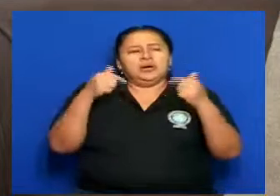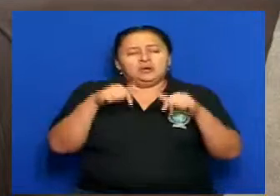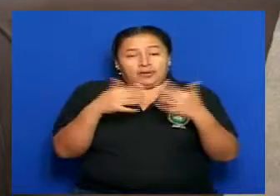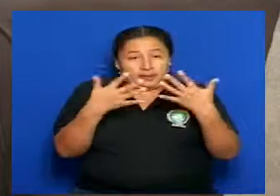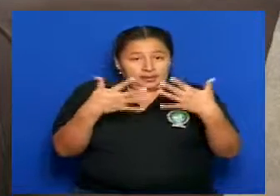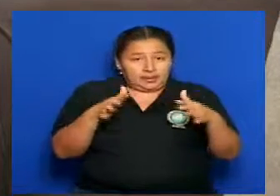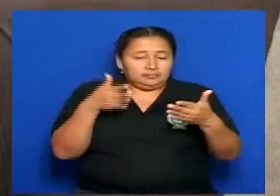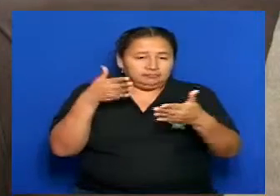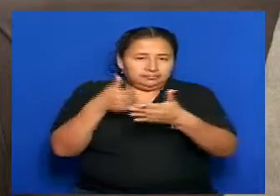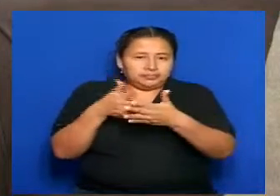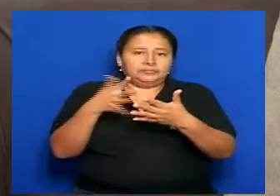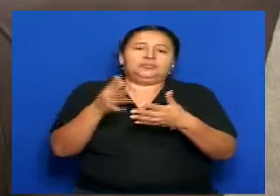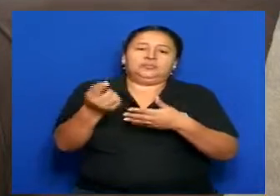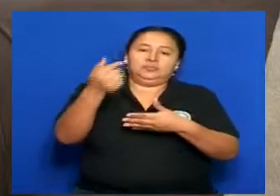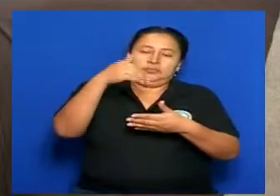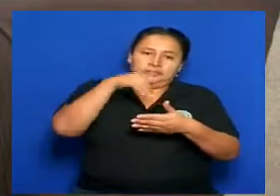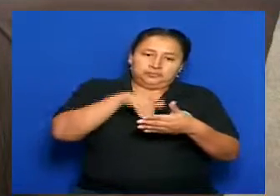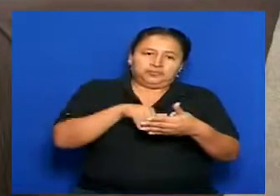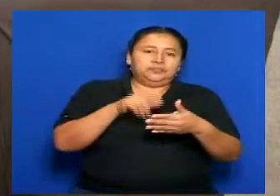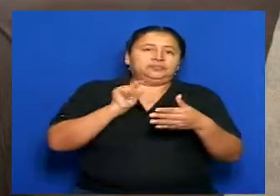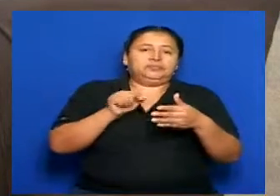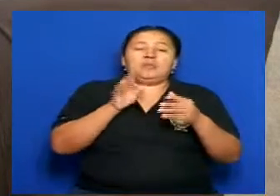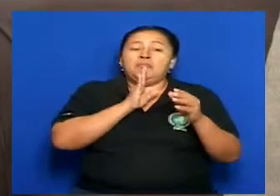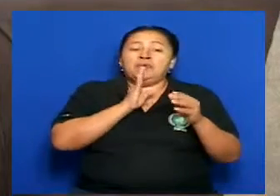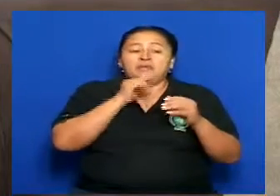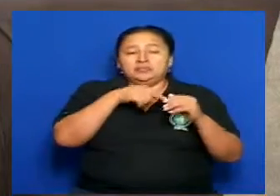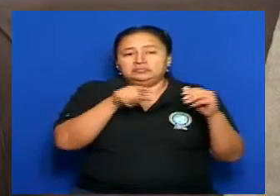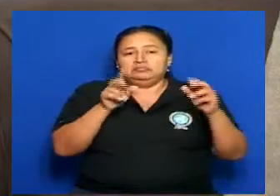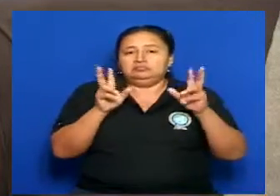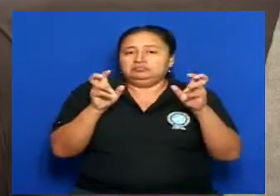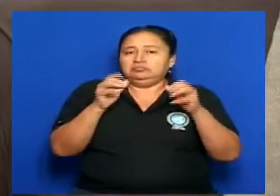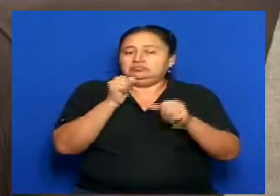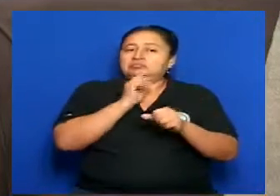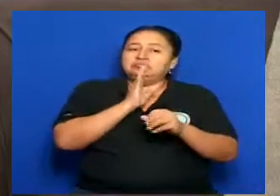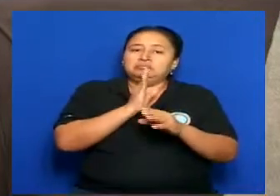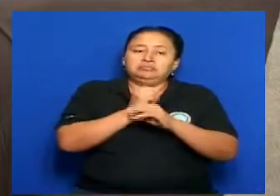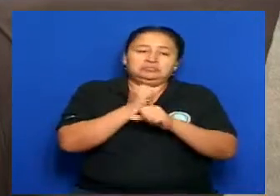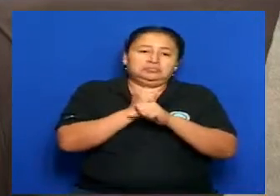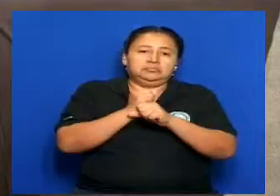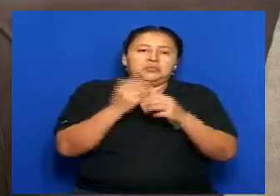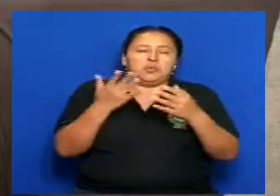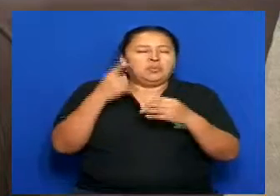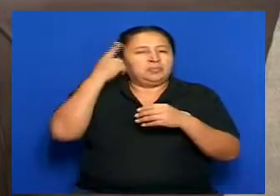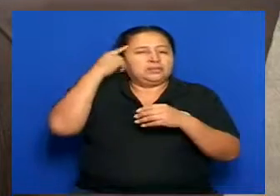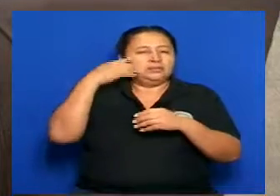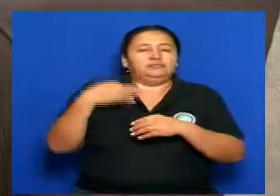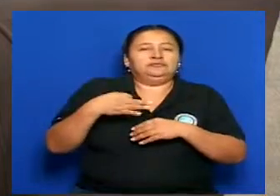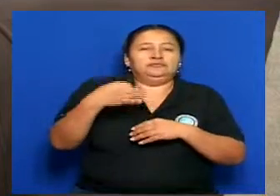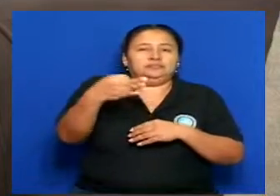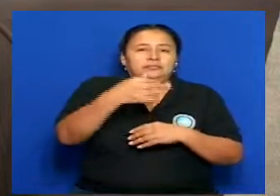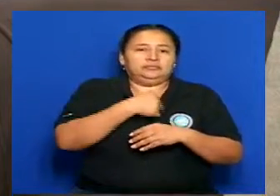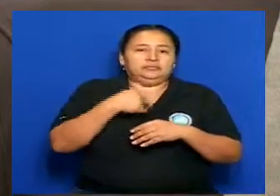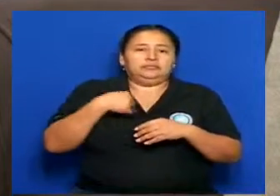regresamos estamos abordando el tema sobre las proyecciones de trabajo que tiene esta comisión